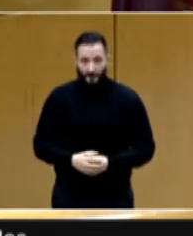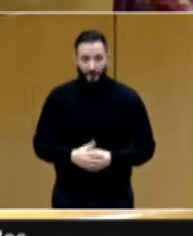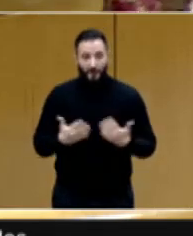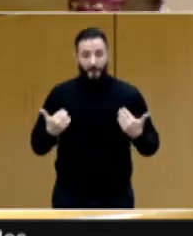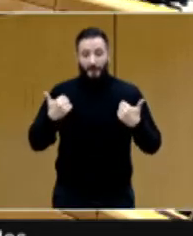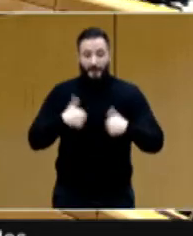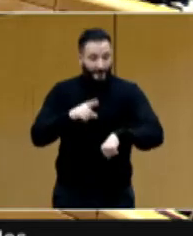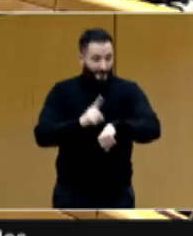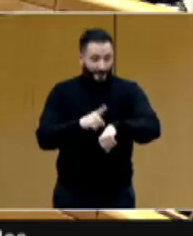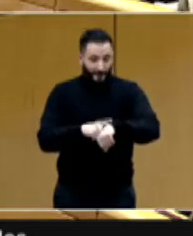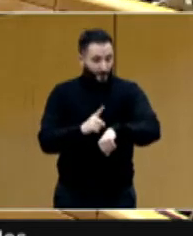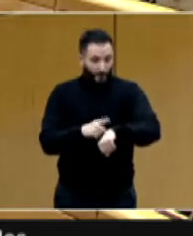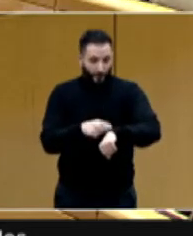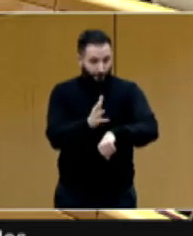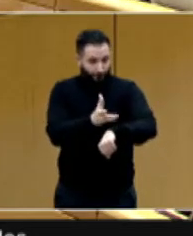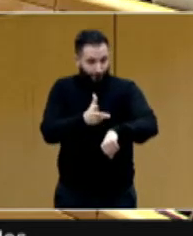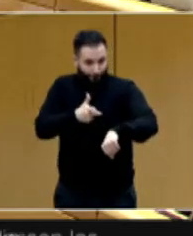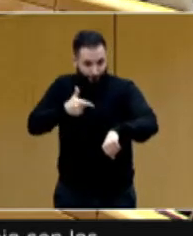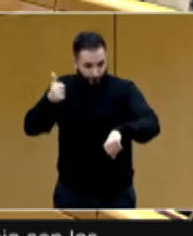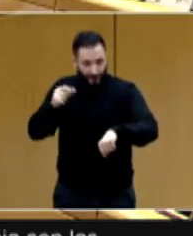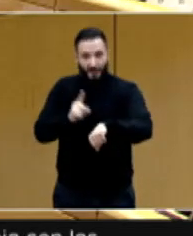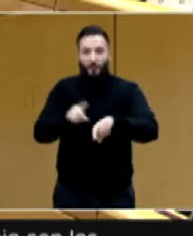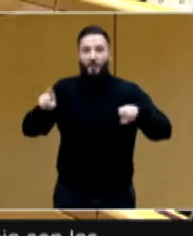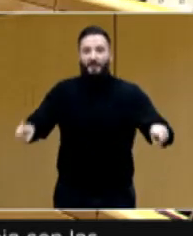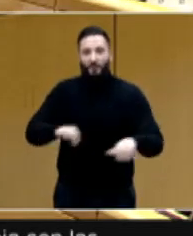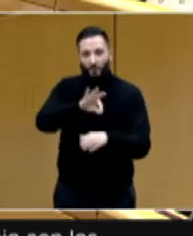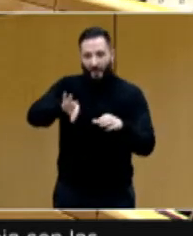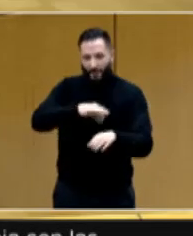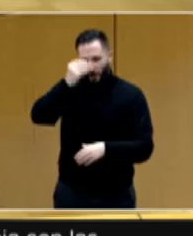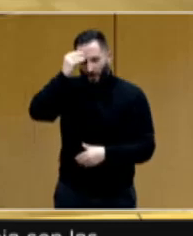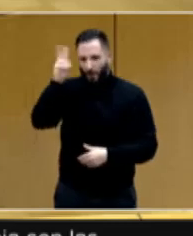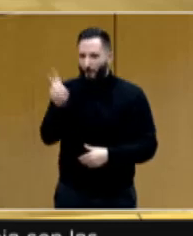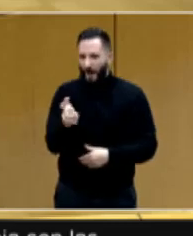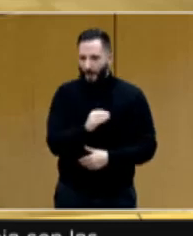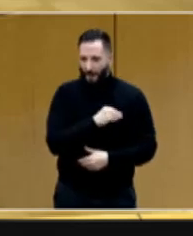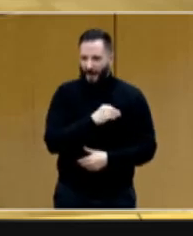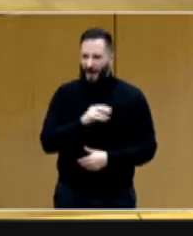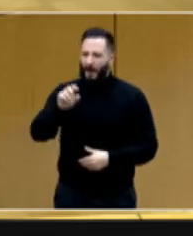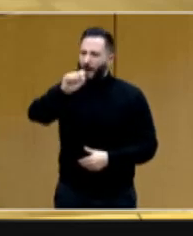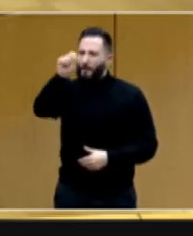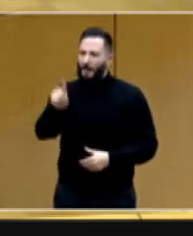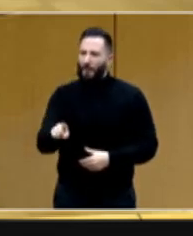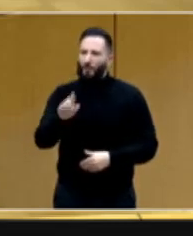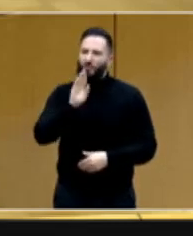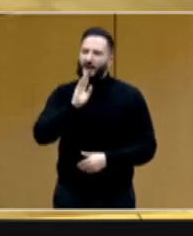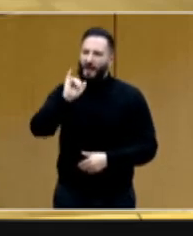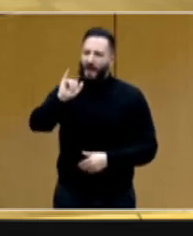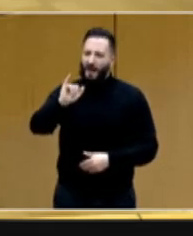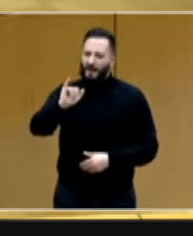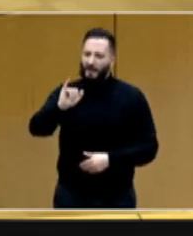comiendo Ya el tiempo de la pausa café pero yo creo que merece la pena quedaba pendiente una pregunta de la mesa anterior